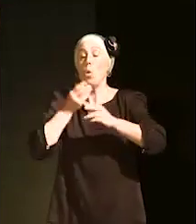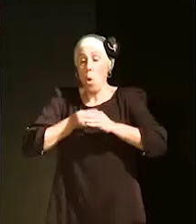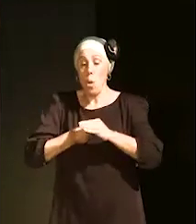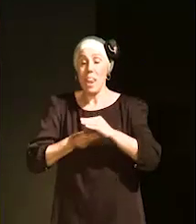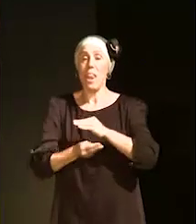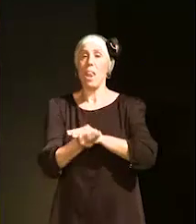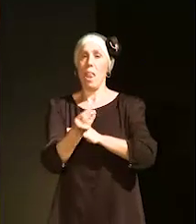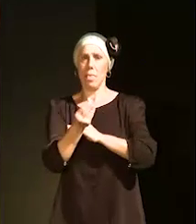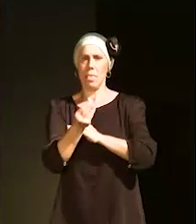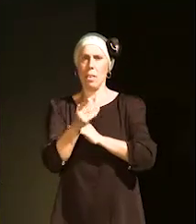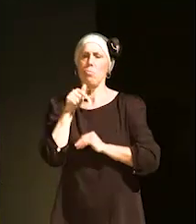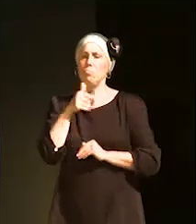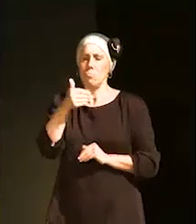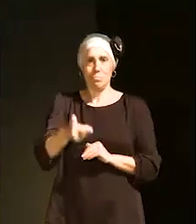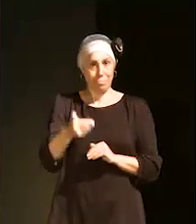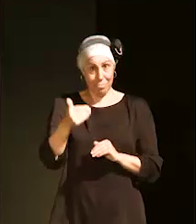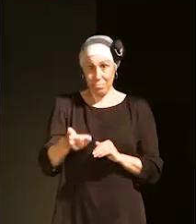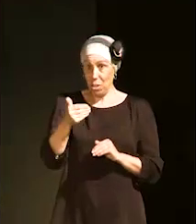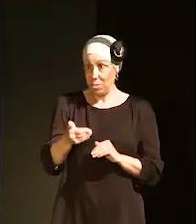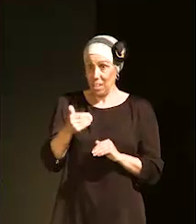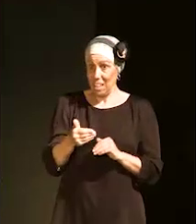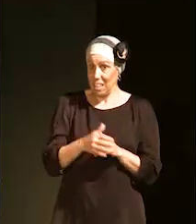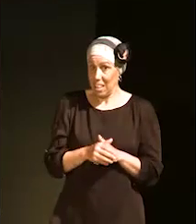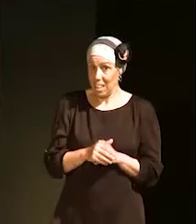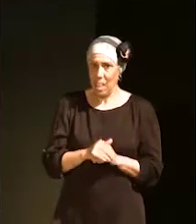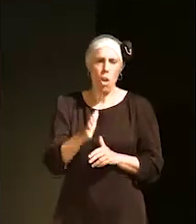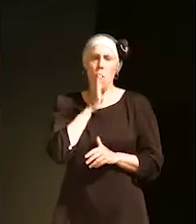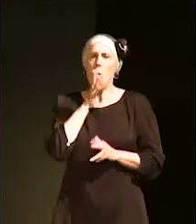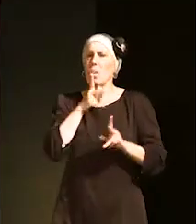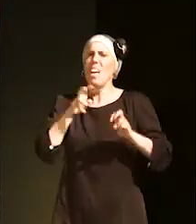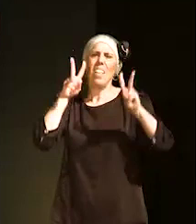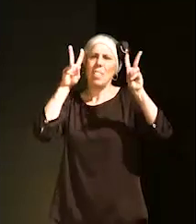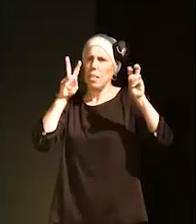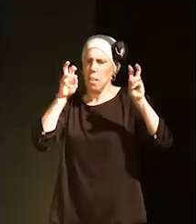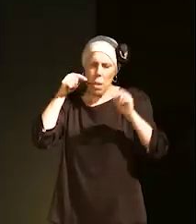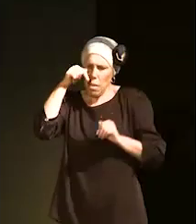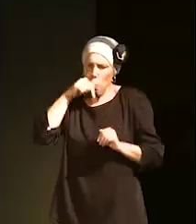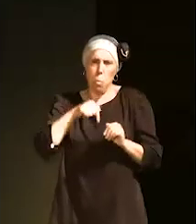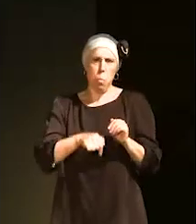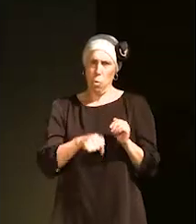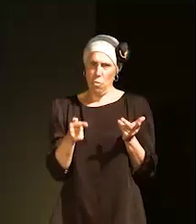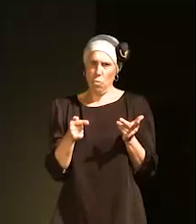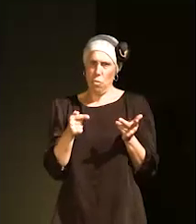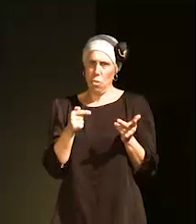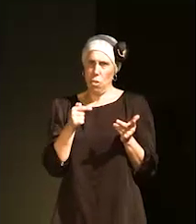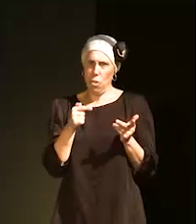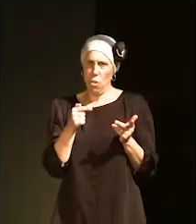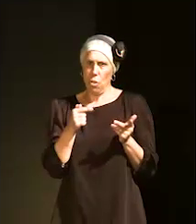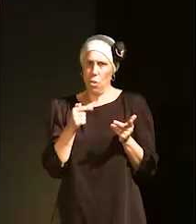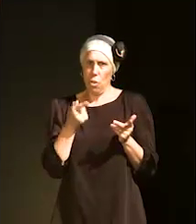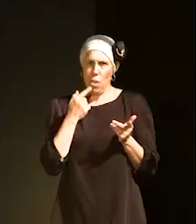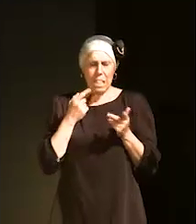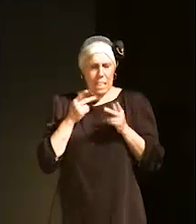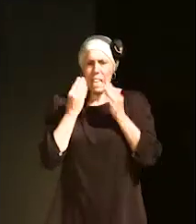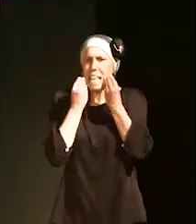en el camino porque la profundidad a la que se llegó era debida a que buscaron en su propia